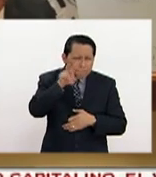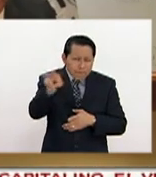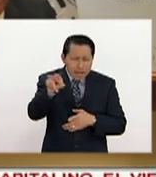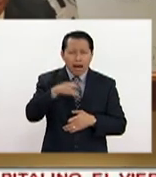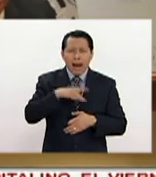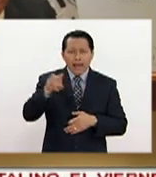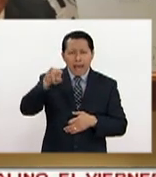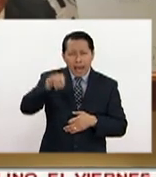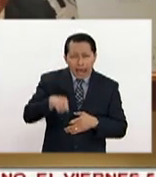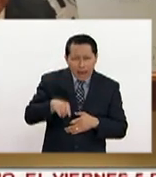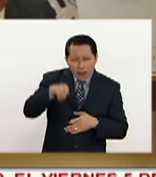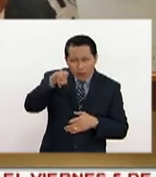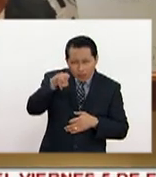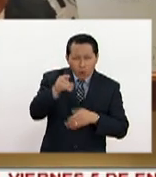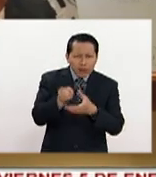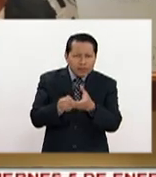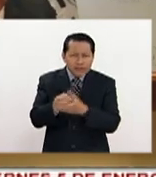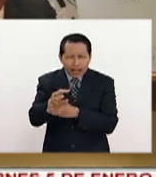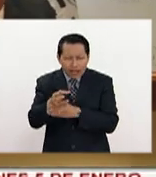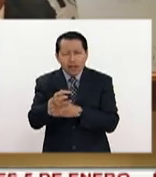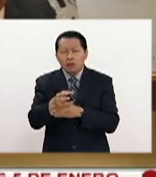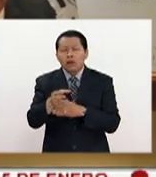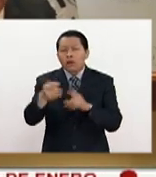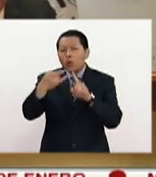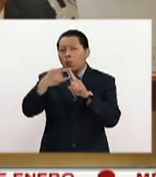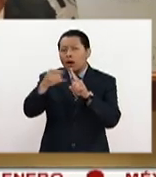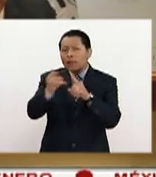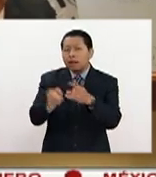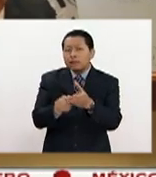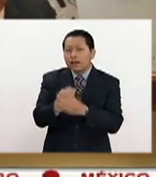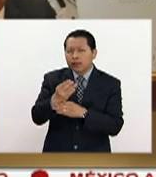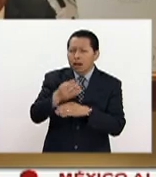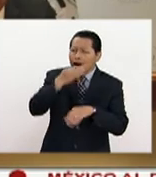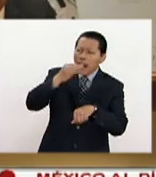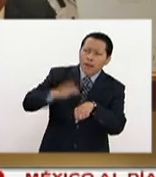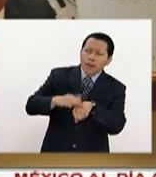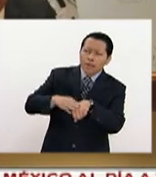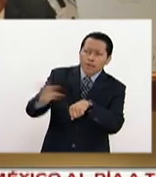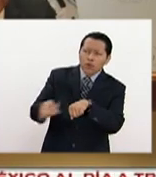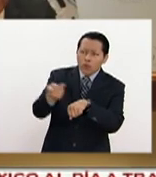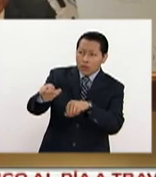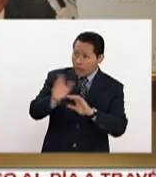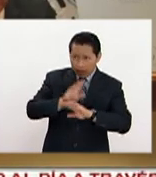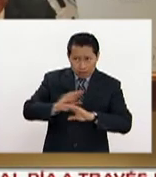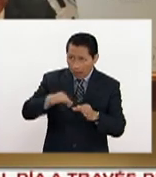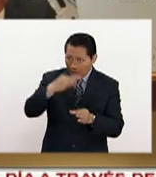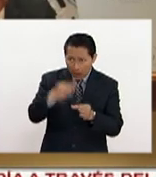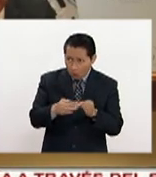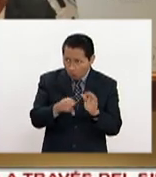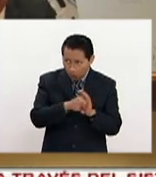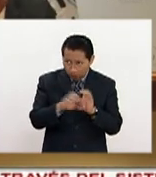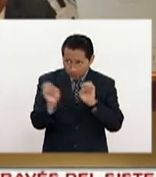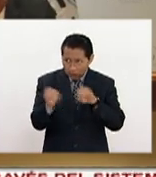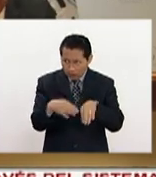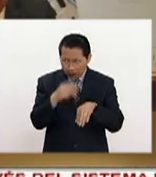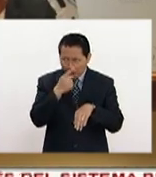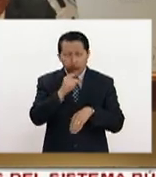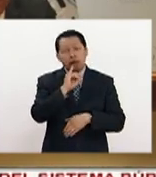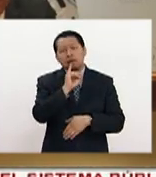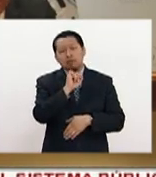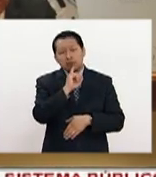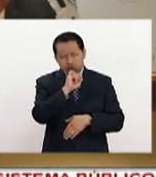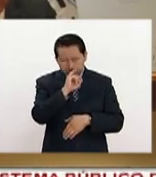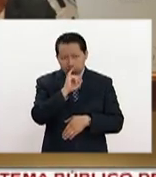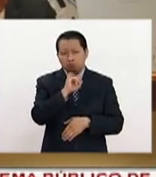elevador para dirigirse a la puerta de salida. Al preguntarle si se disponía a dejar la habitación, el indiciado respondió afirmativamente